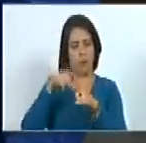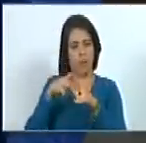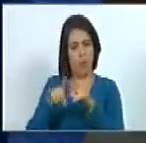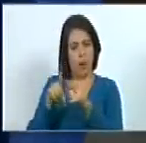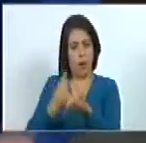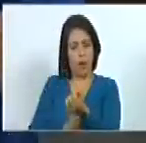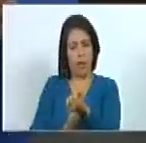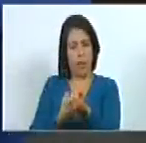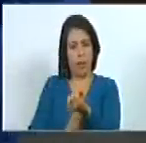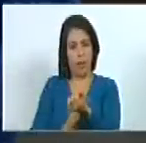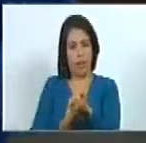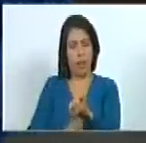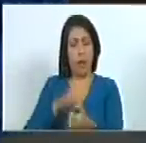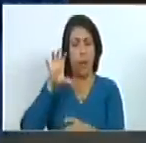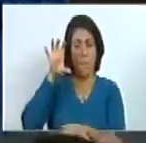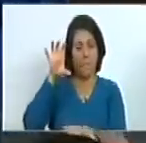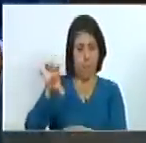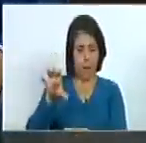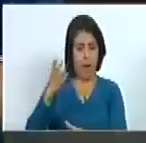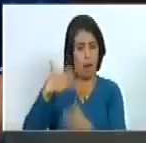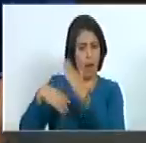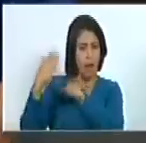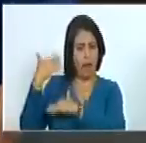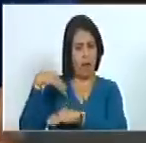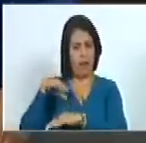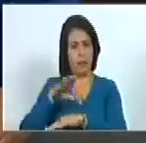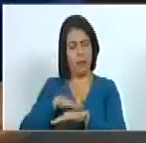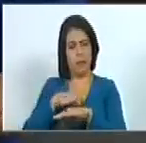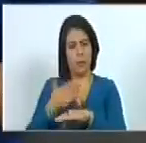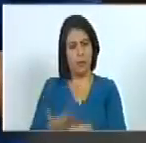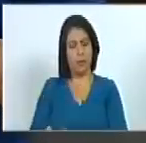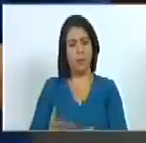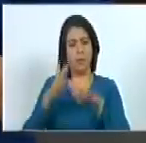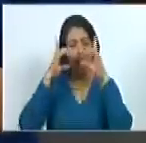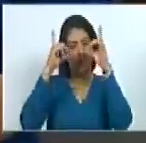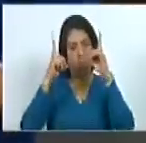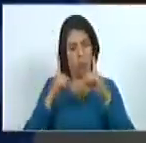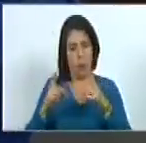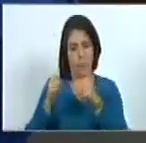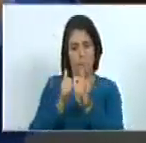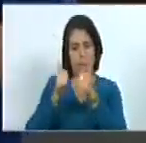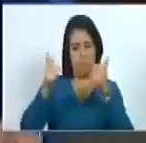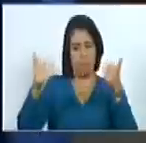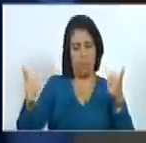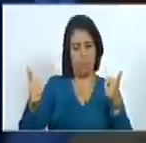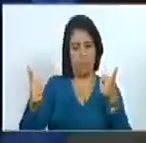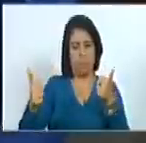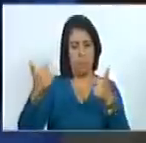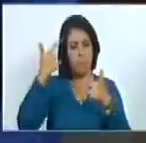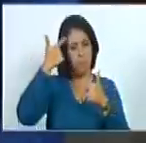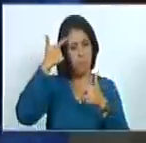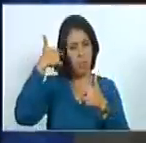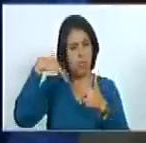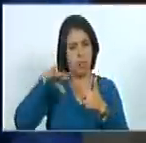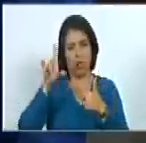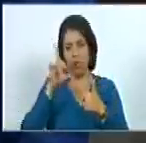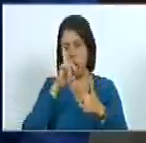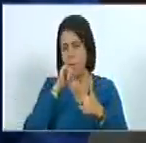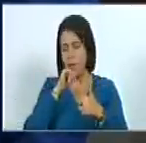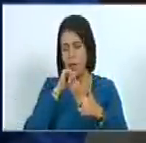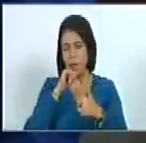hermano. Es un país que un tiempo decidió romper relaciones creyendo en lo que no